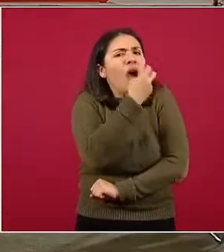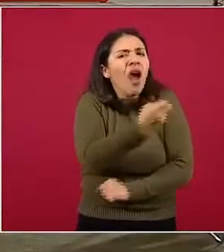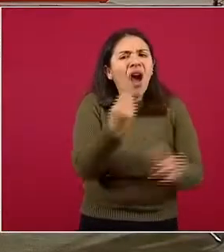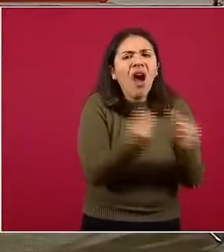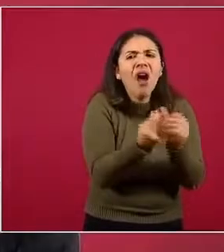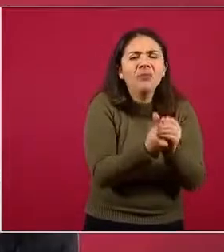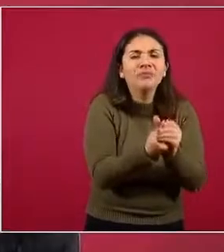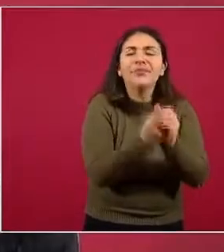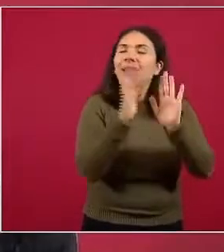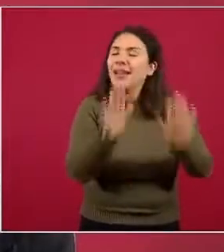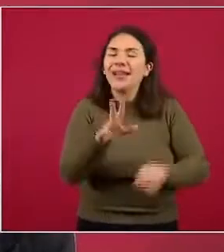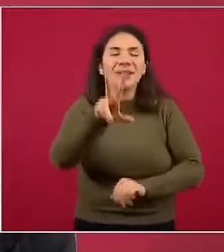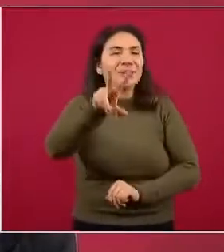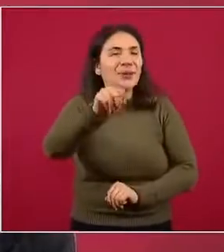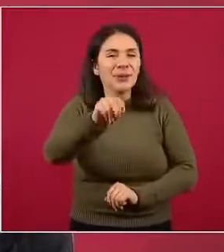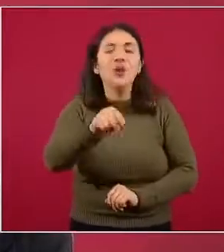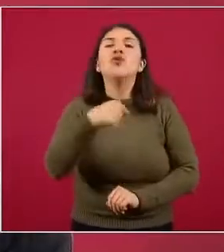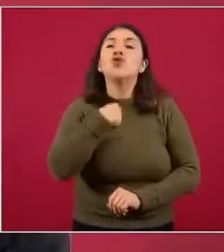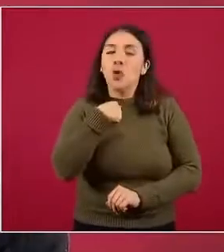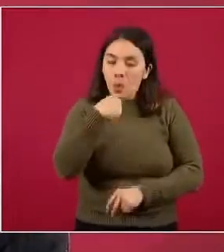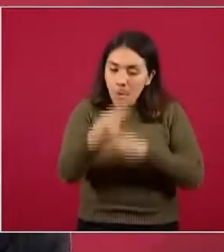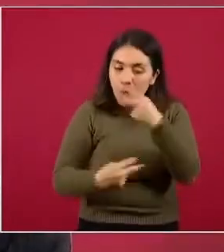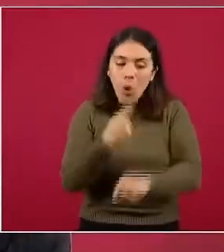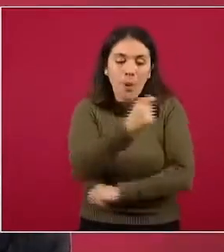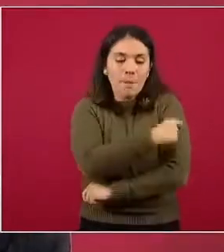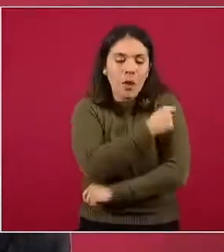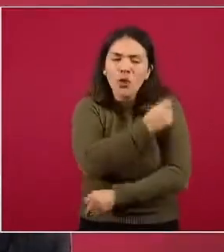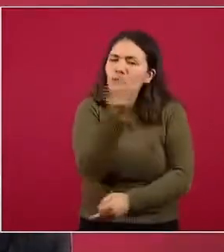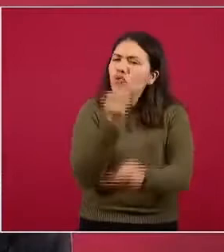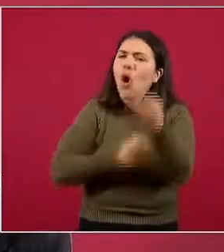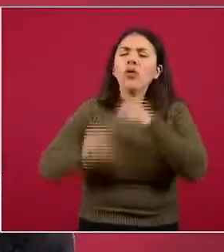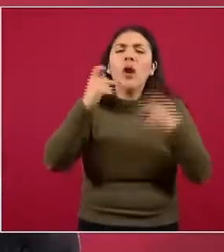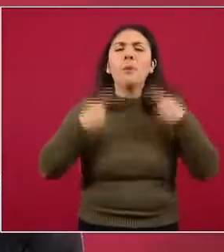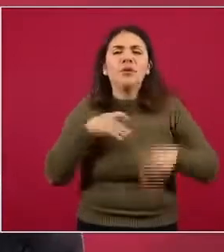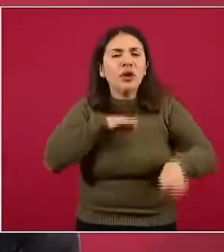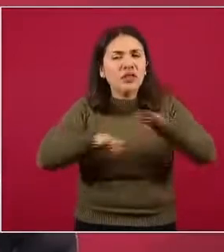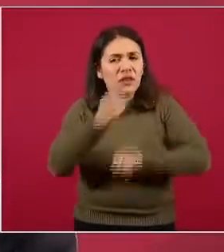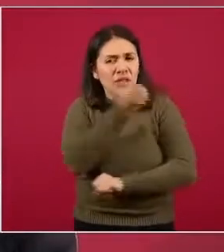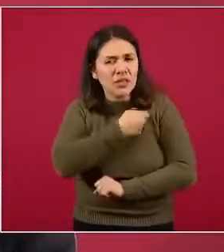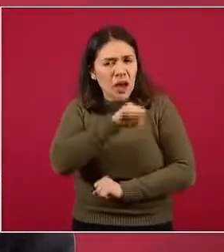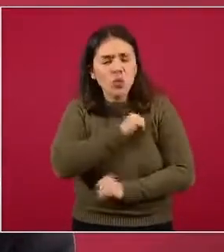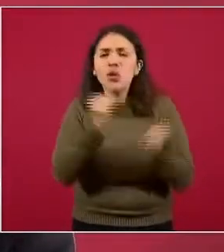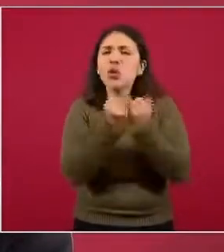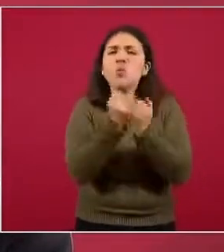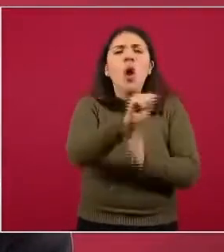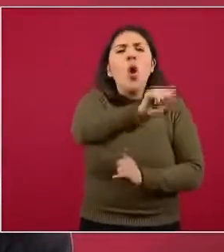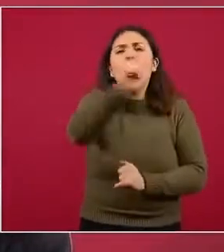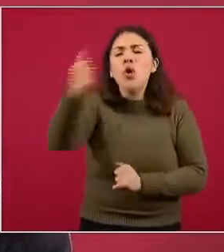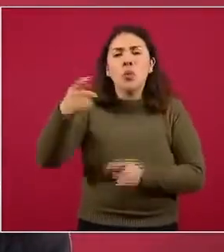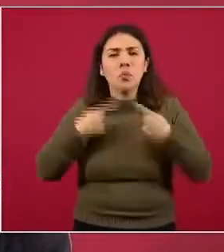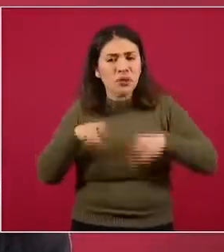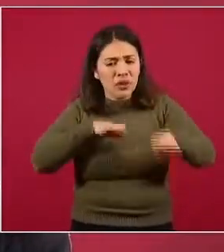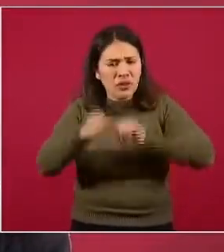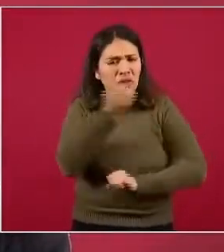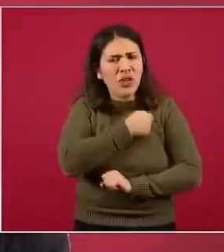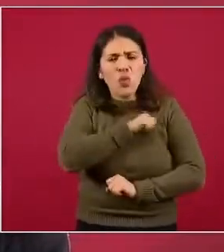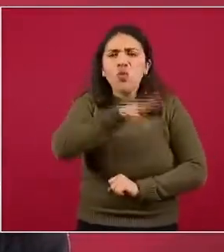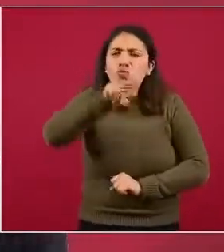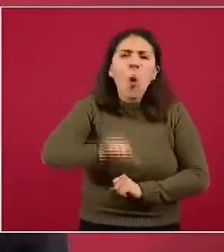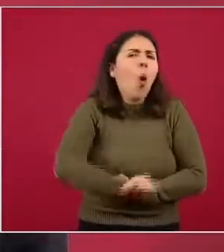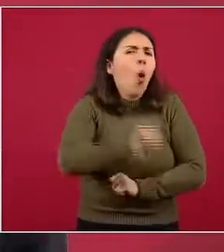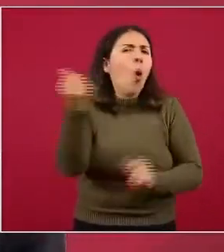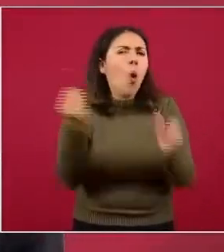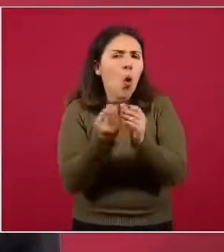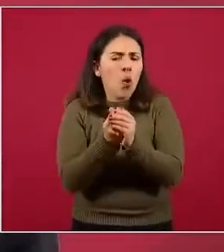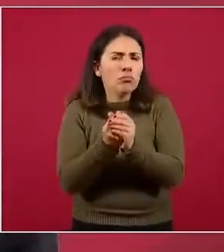es no. Se van a vacunar a todas las personas trabajadoras de la salud y a todos los demás que no son trabajadores de la salud.